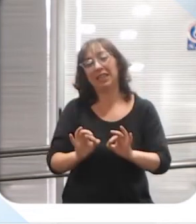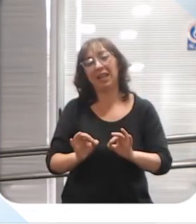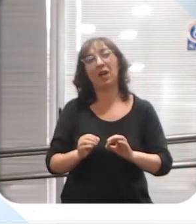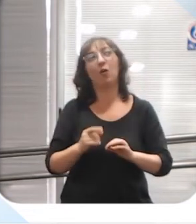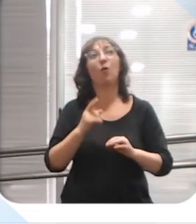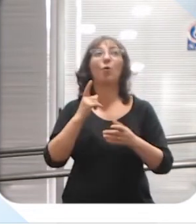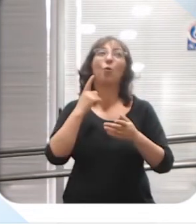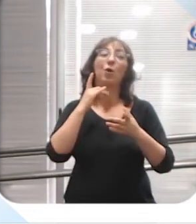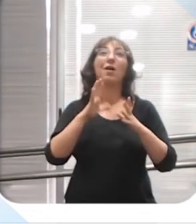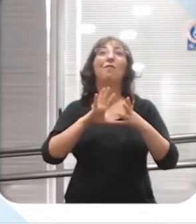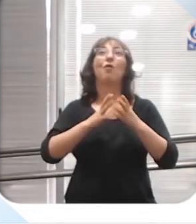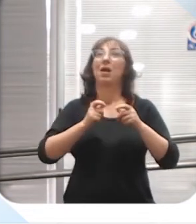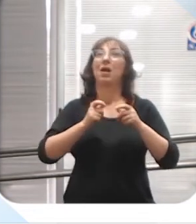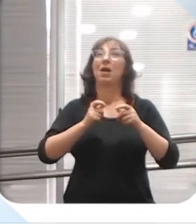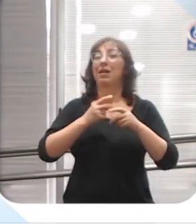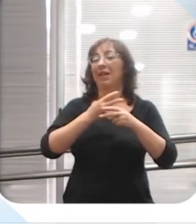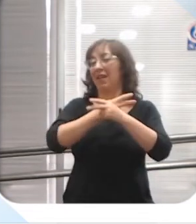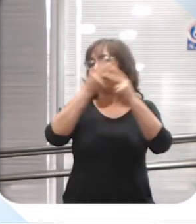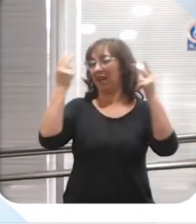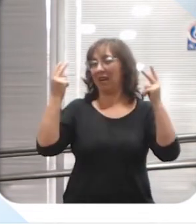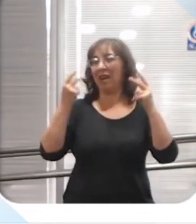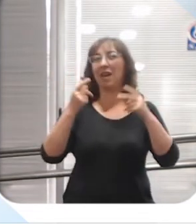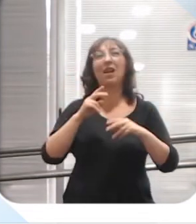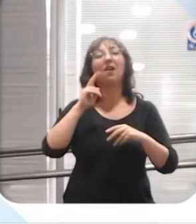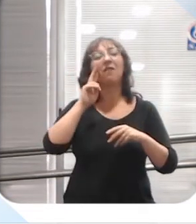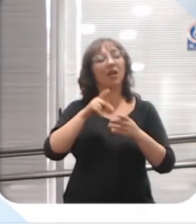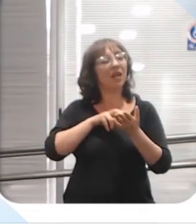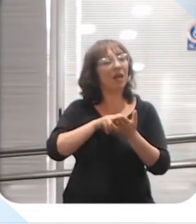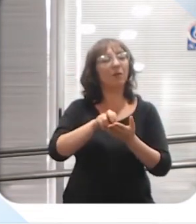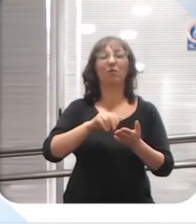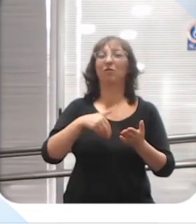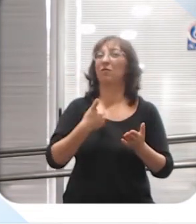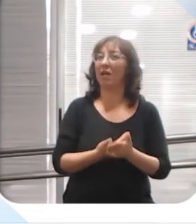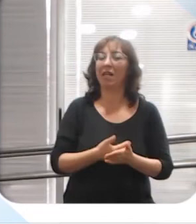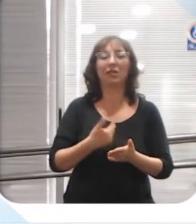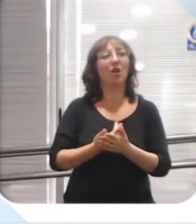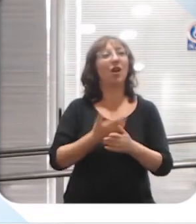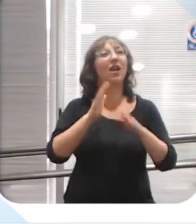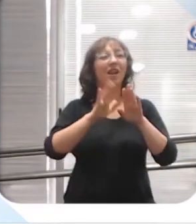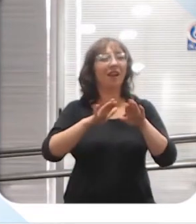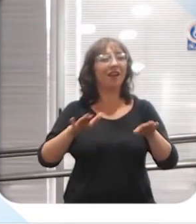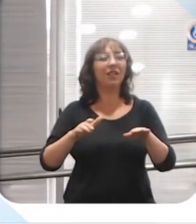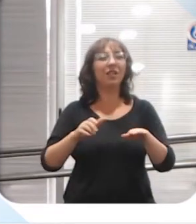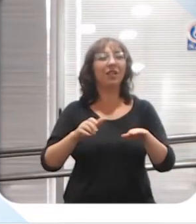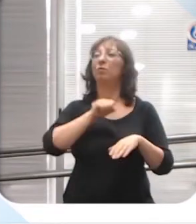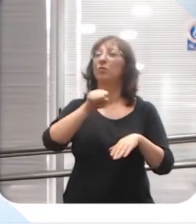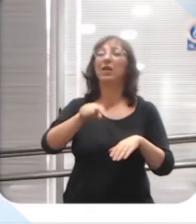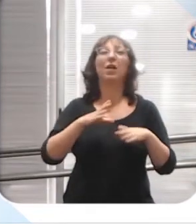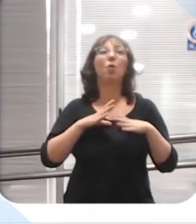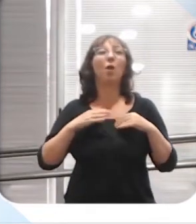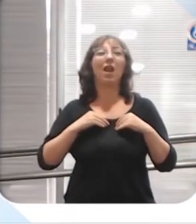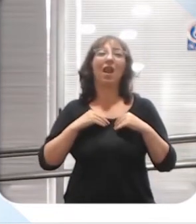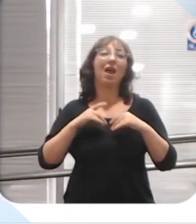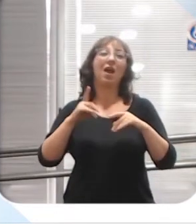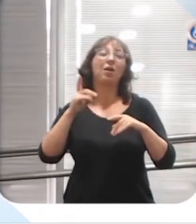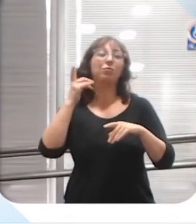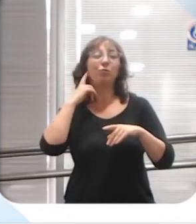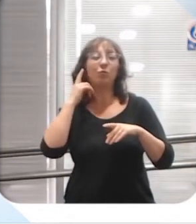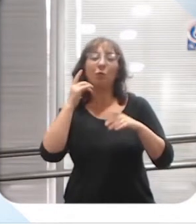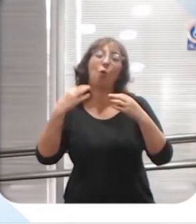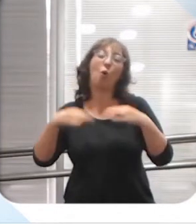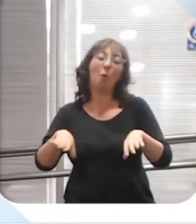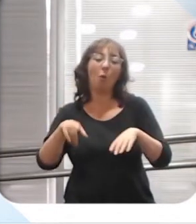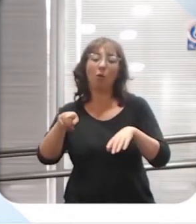manera más o menos masiva. Y vimos en el camino muchos fracasos de niños que iban a la escuela común, pública, privada,